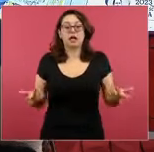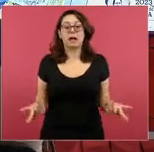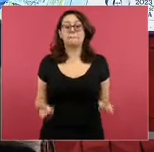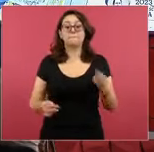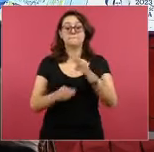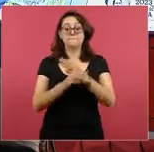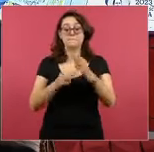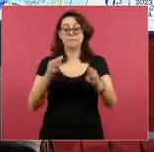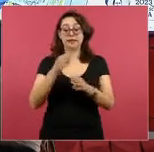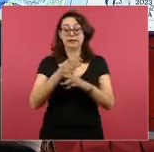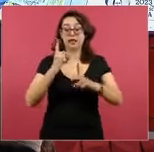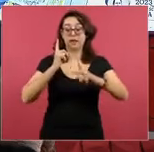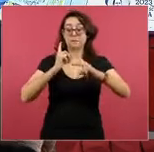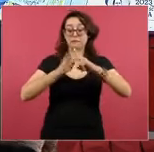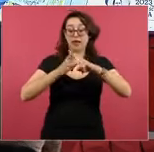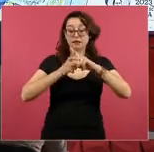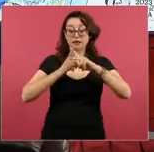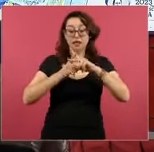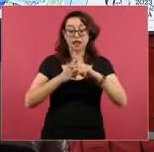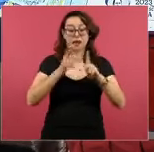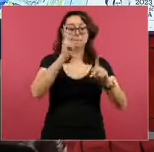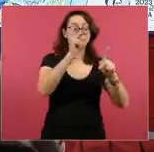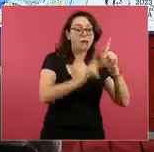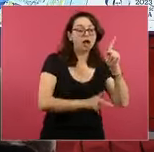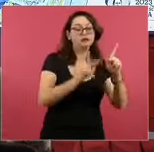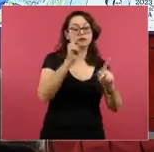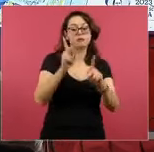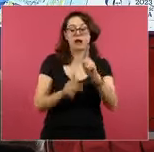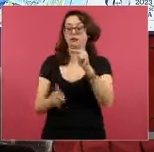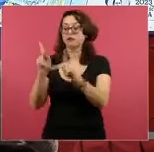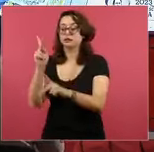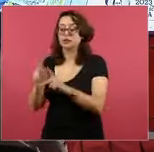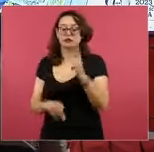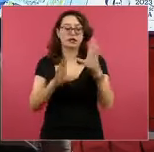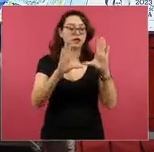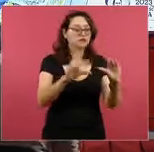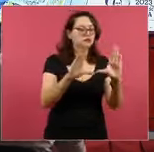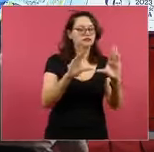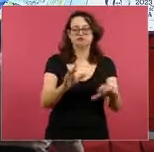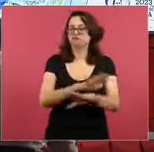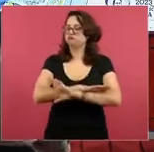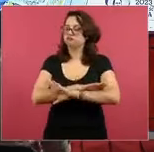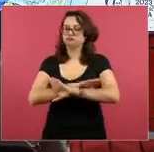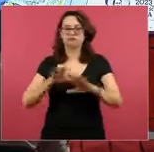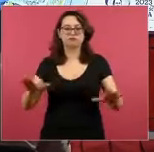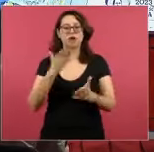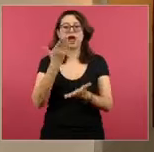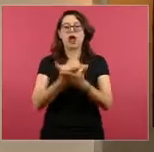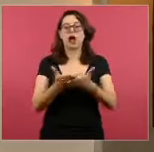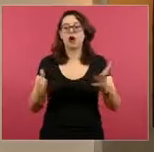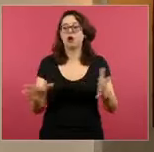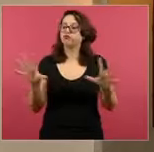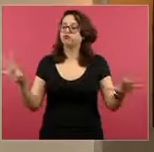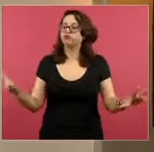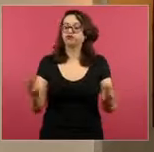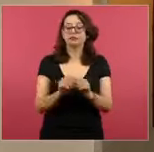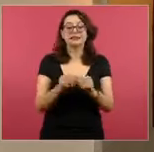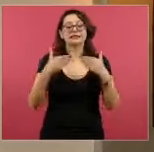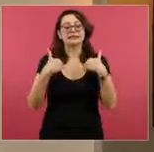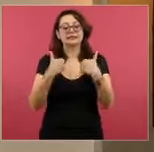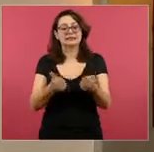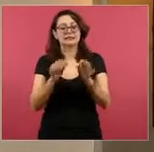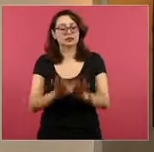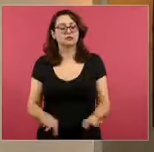entendamos. Ahora es de una forma integral, a través de proyectos didácticos, maestras, maestros, padre, familia, niñas y niños, se va a desarrollar para que